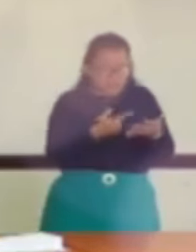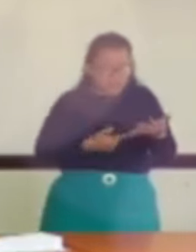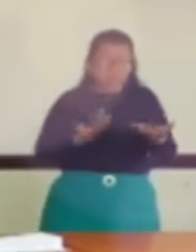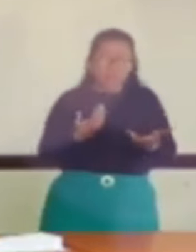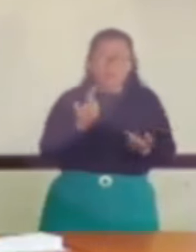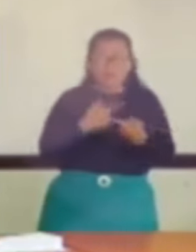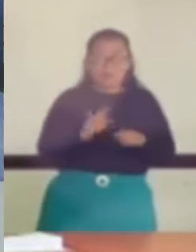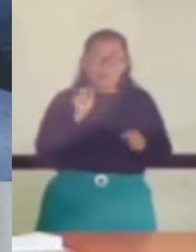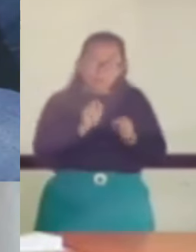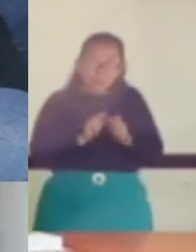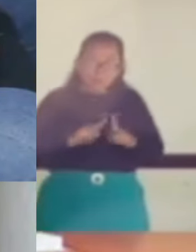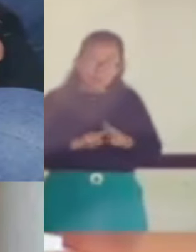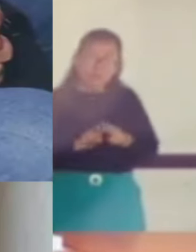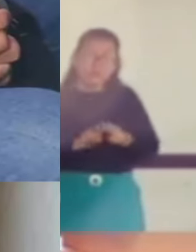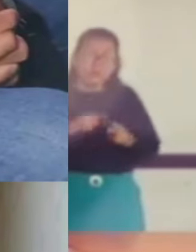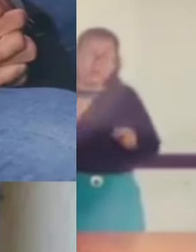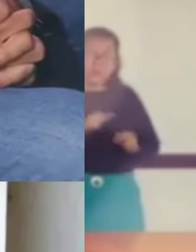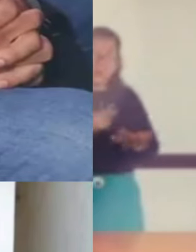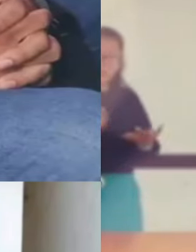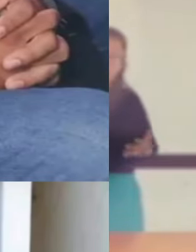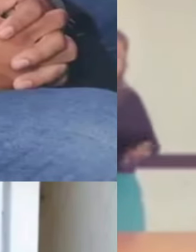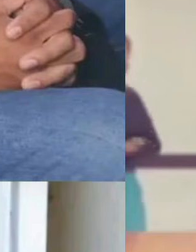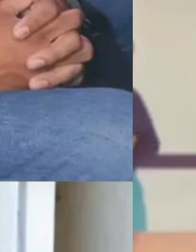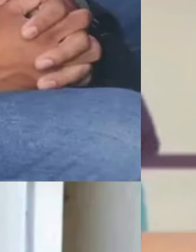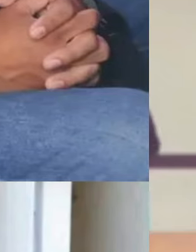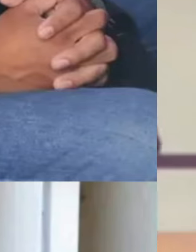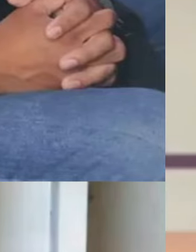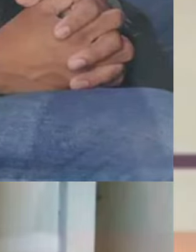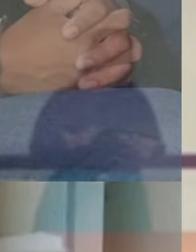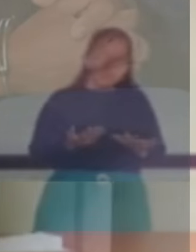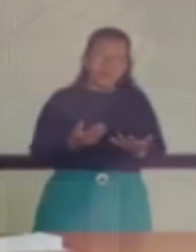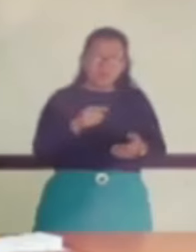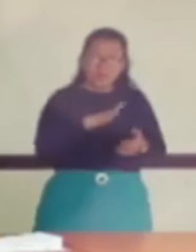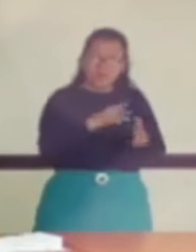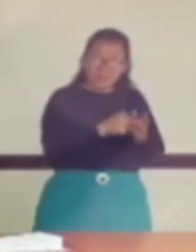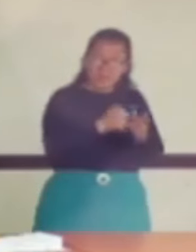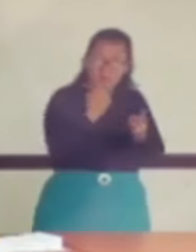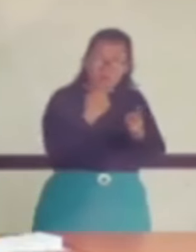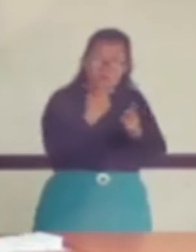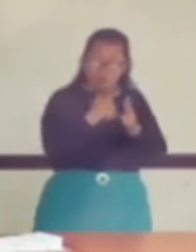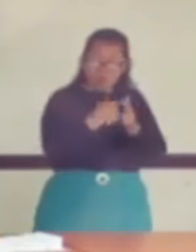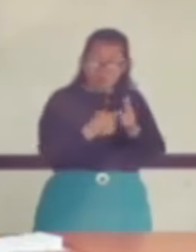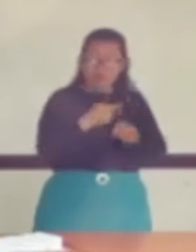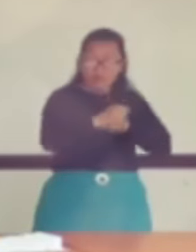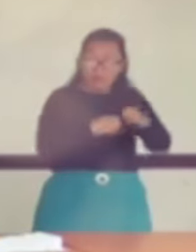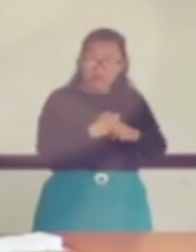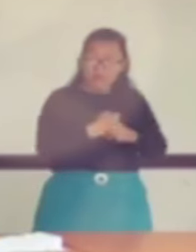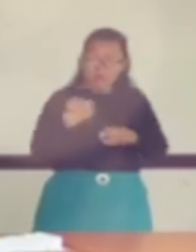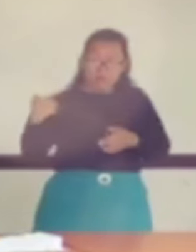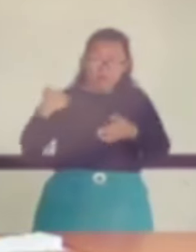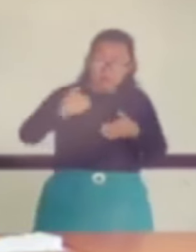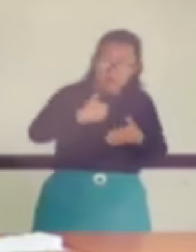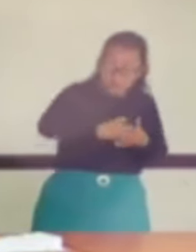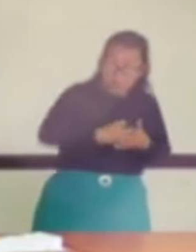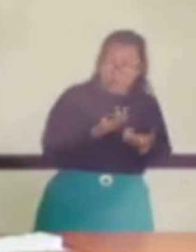tomamos como punto de referencia ese, diríamos que la investigación corrió por estos dos últimos años. Es muy difícil